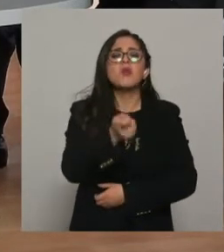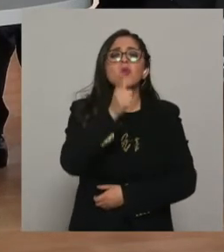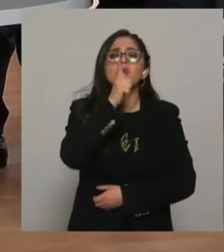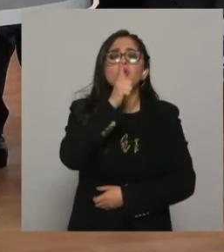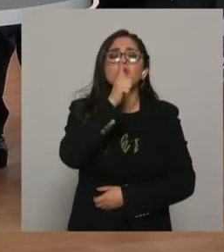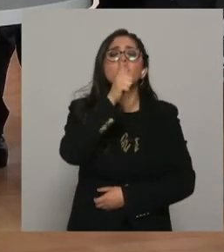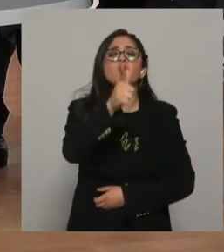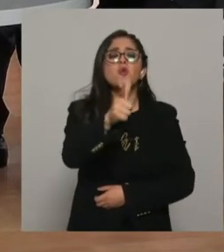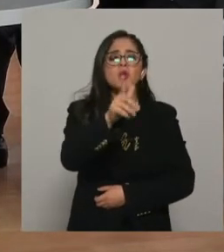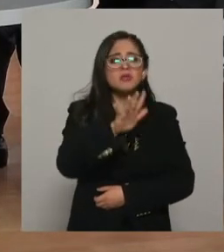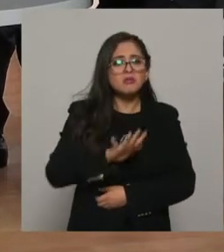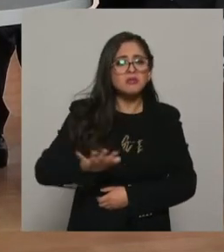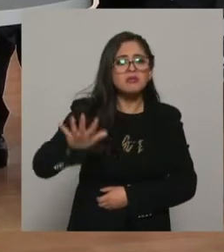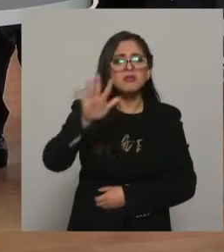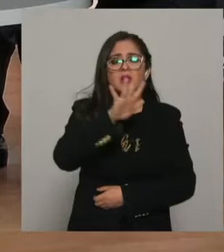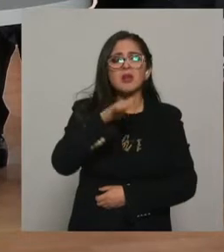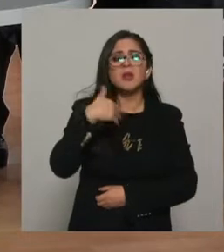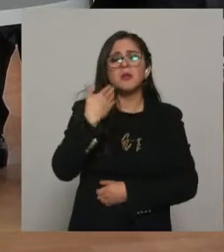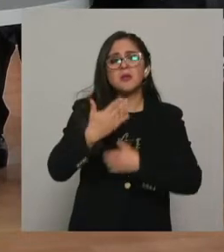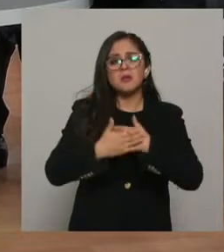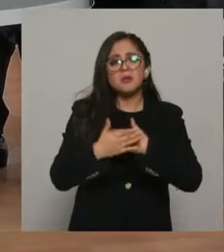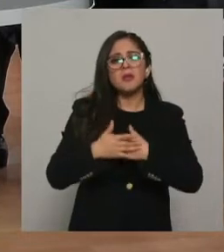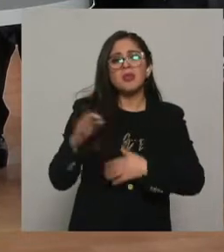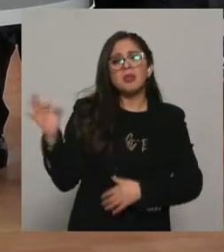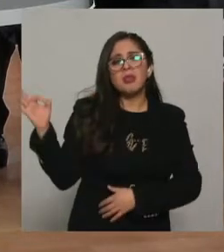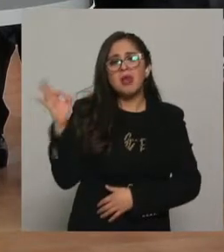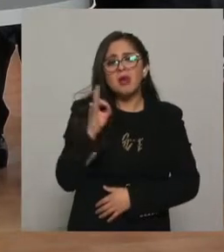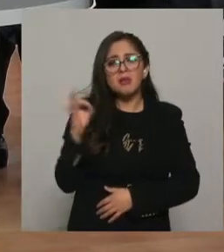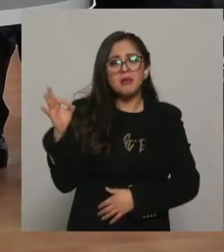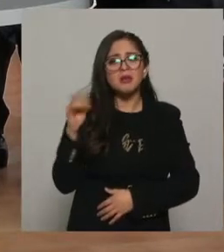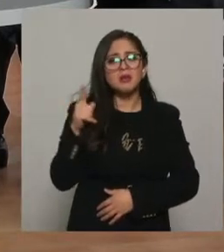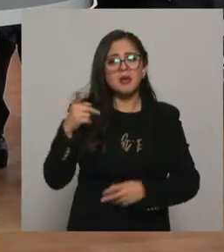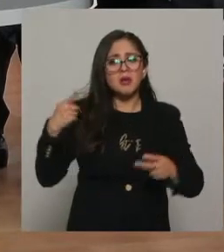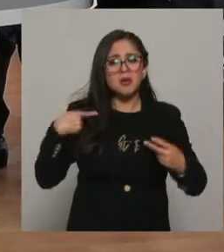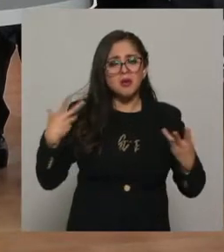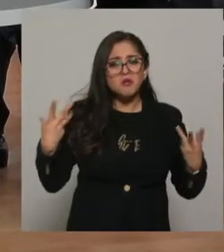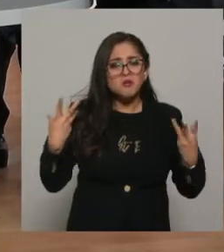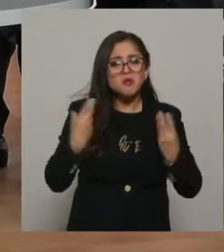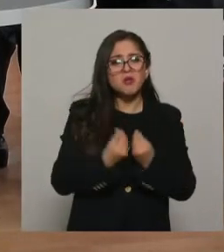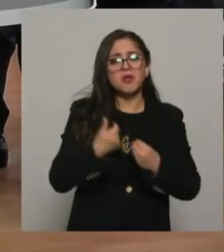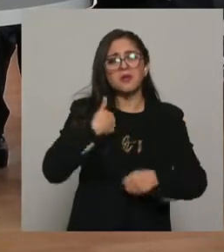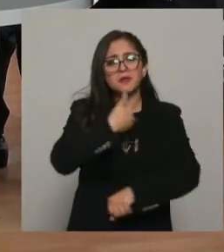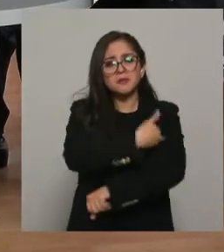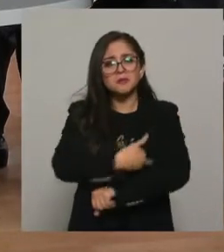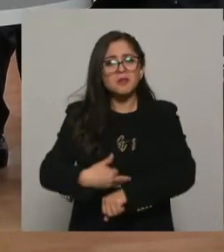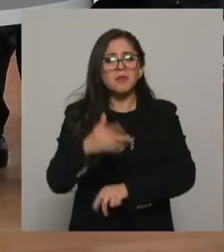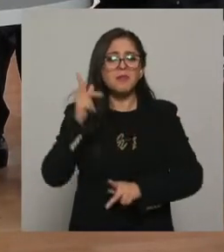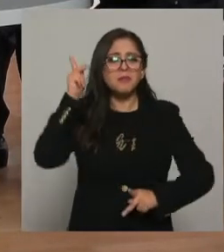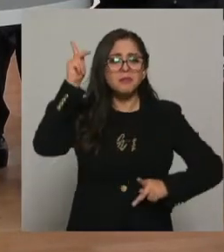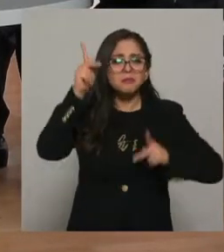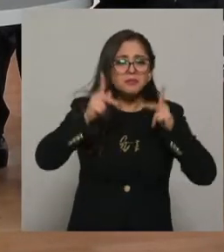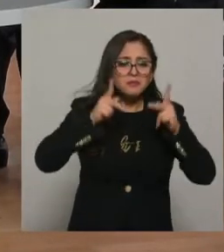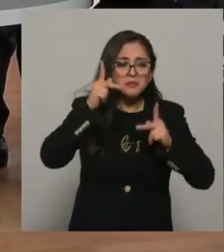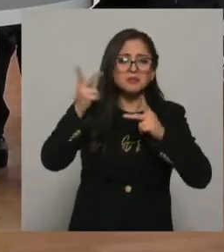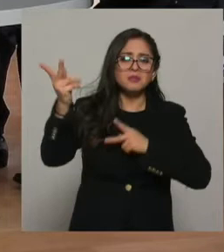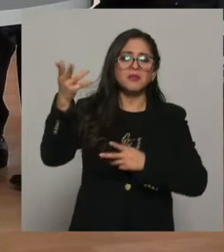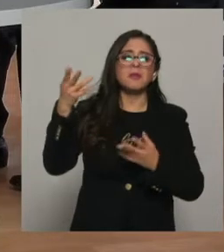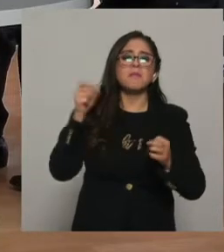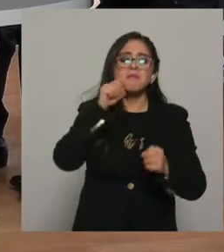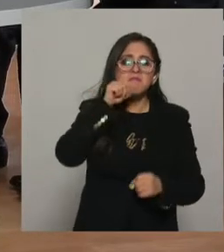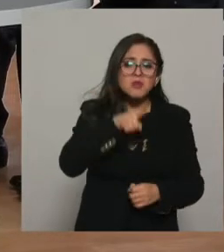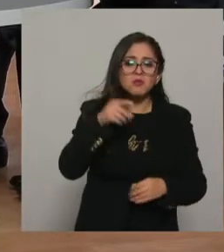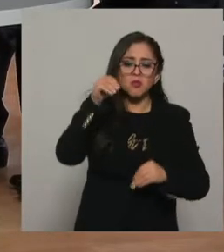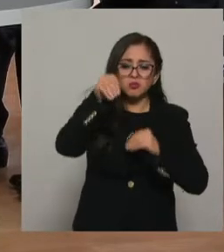la iluminación a través de la cual pueden llegar nuestros muertos a visitarnos, y se les han colocado